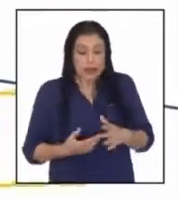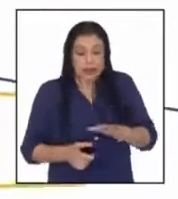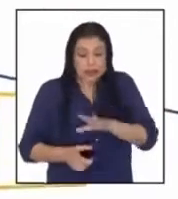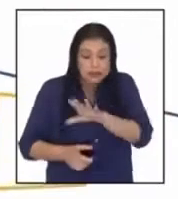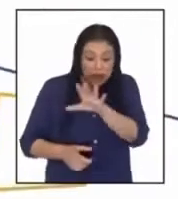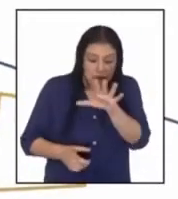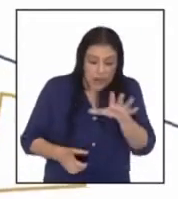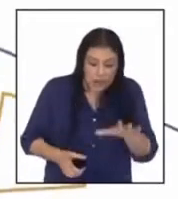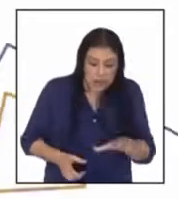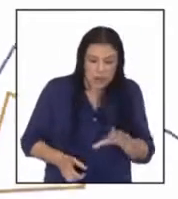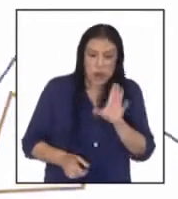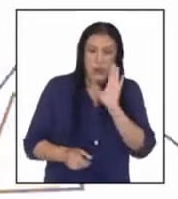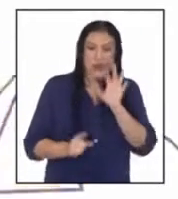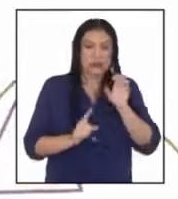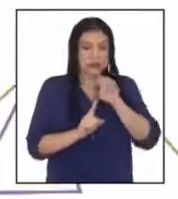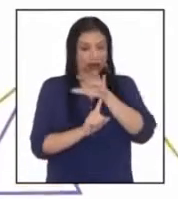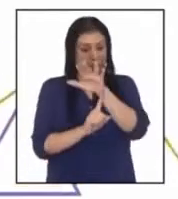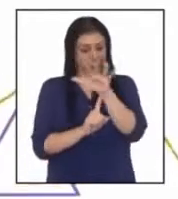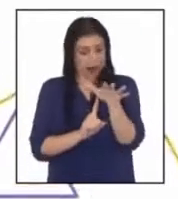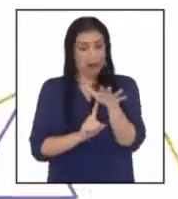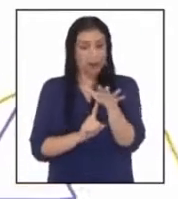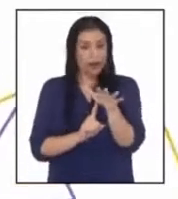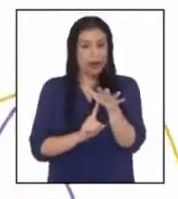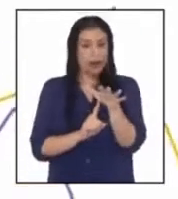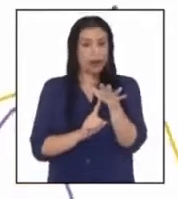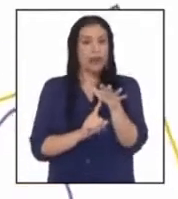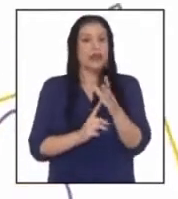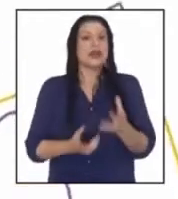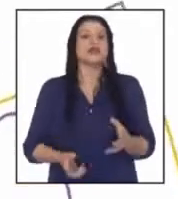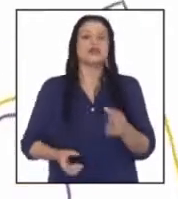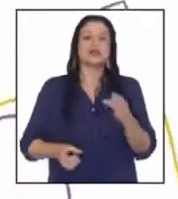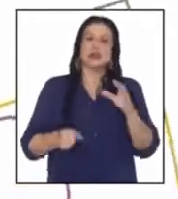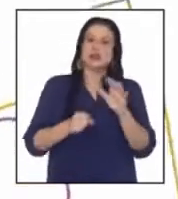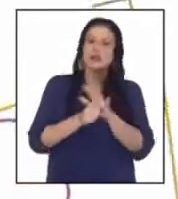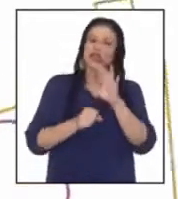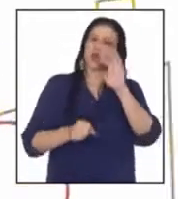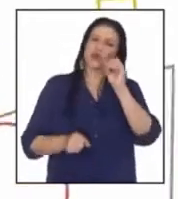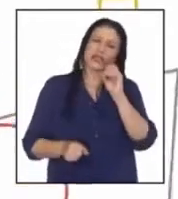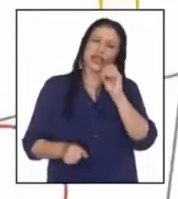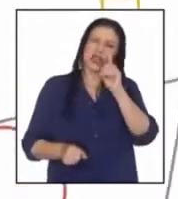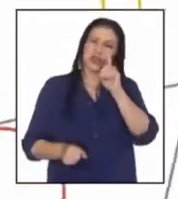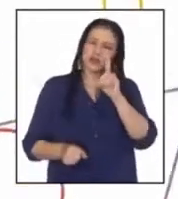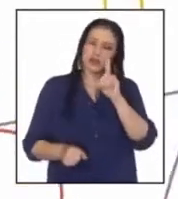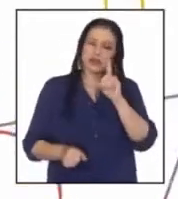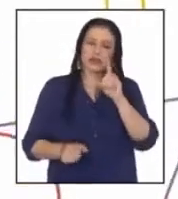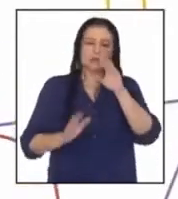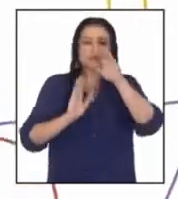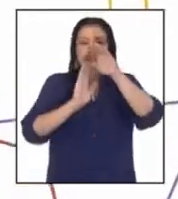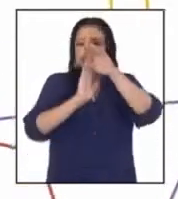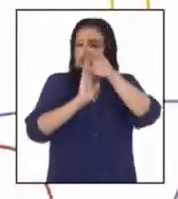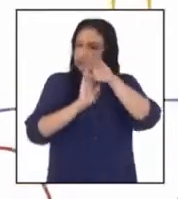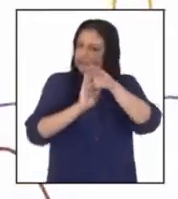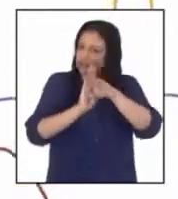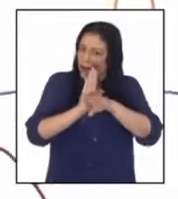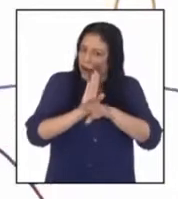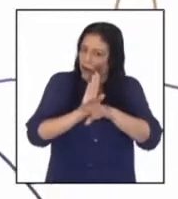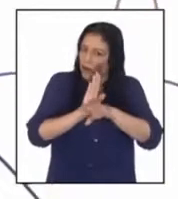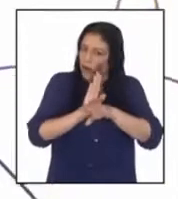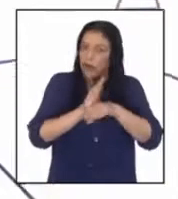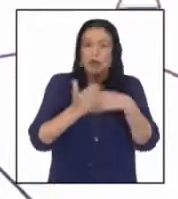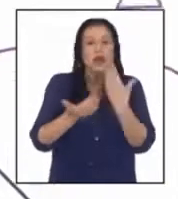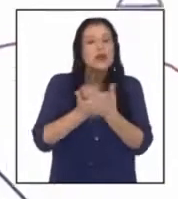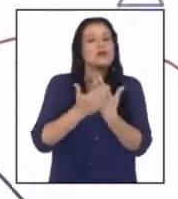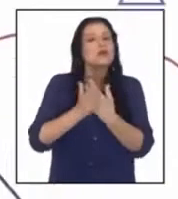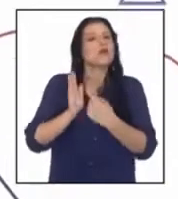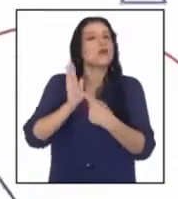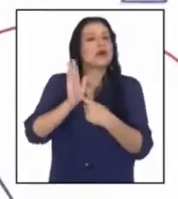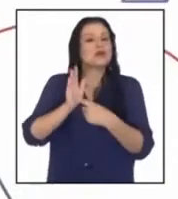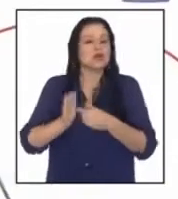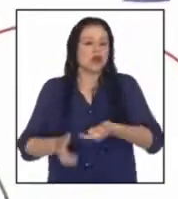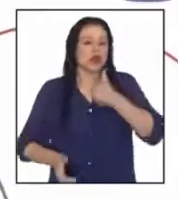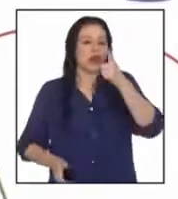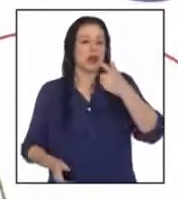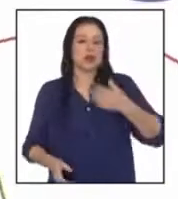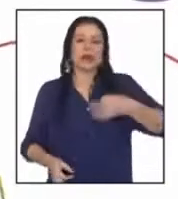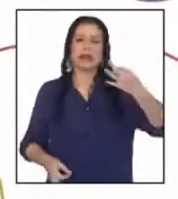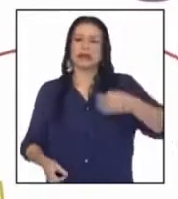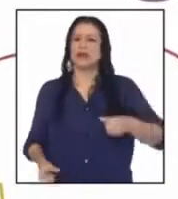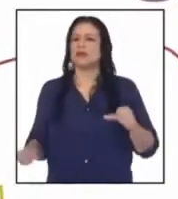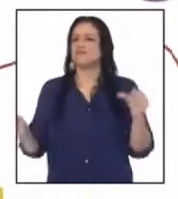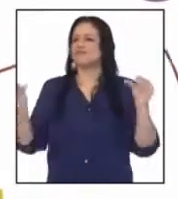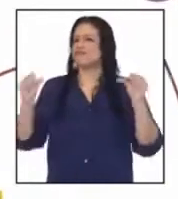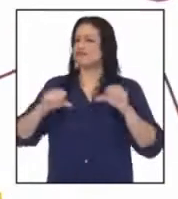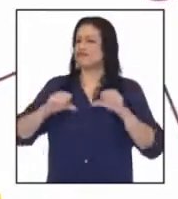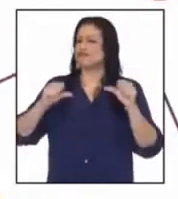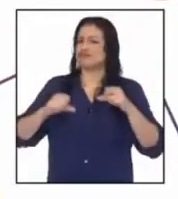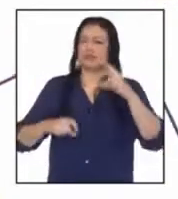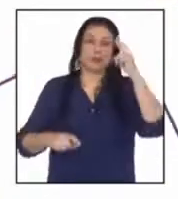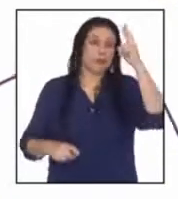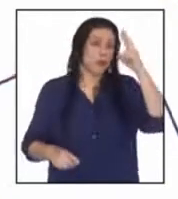agua está contaminada, la concentración de oxígeno disuelto disminuye, lo que indica que el agua es de mala calidad